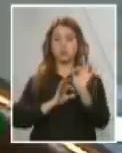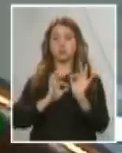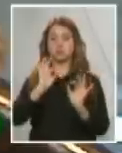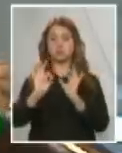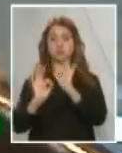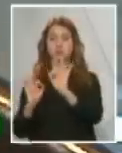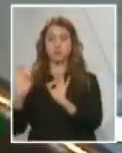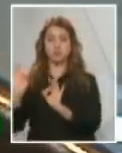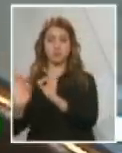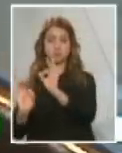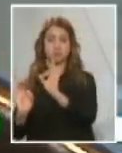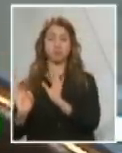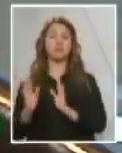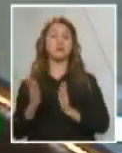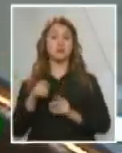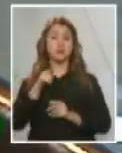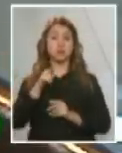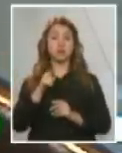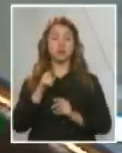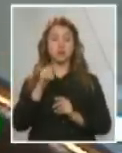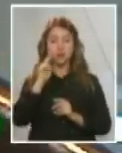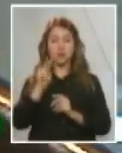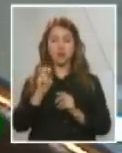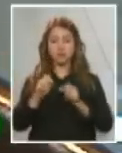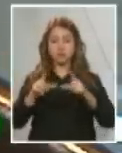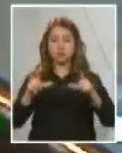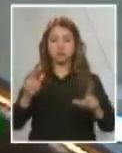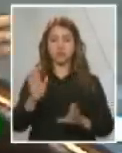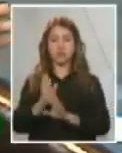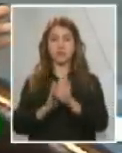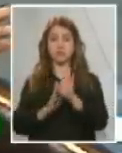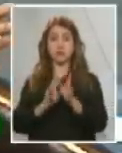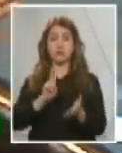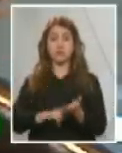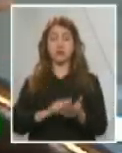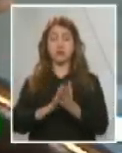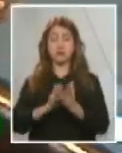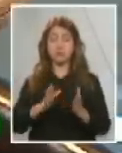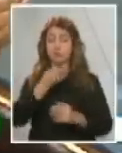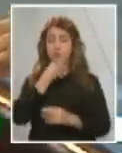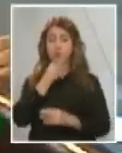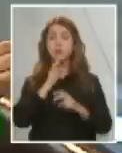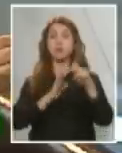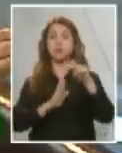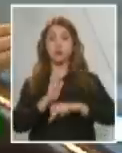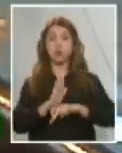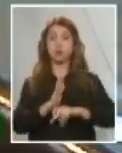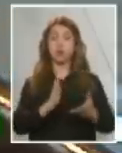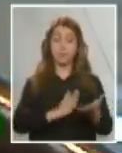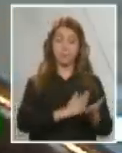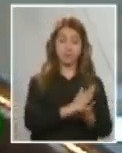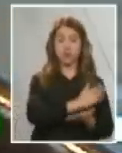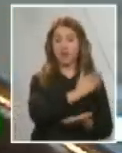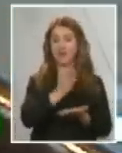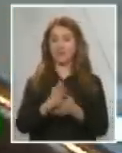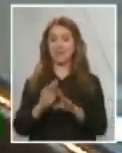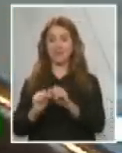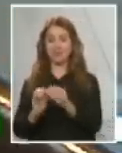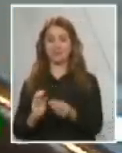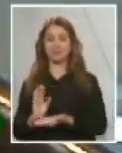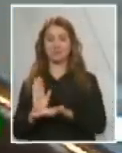de lo que uno tiene y eso tú los ves crecer. O sea, es maravilloso ver crecer el proyecto como empezó hasta cuando